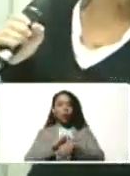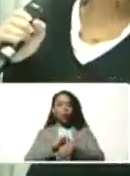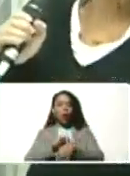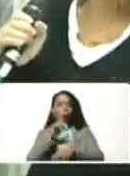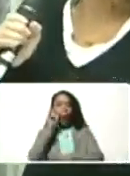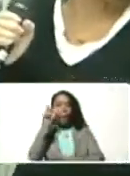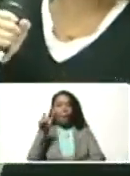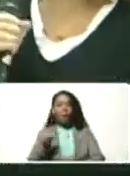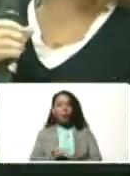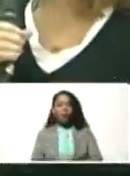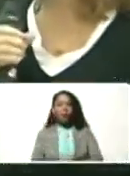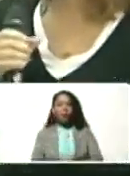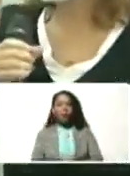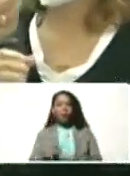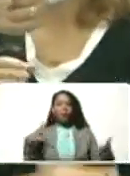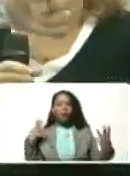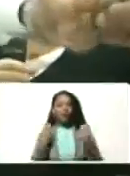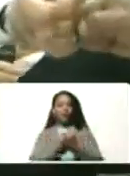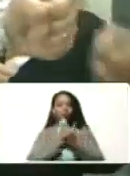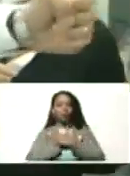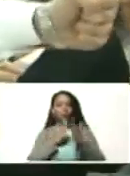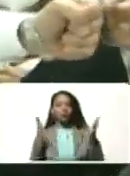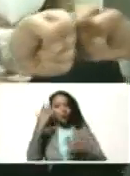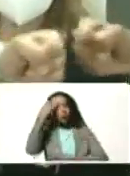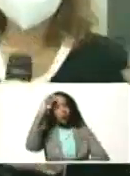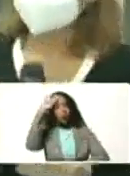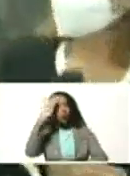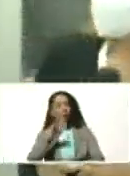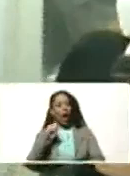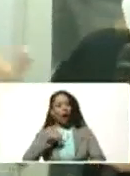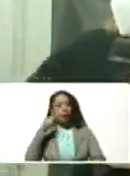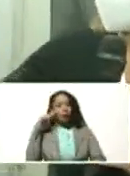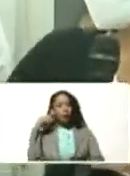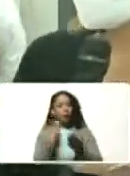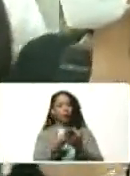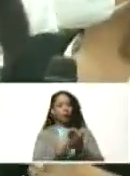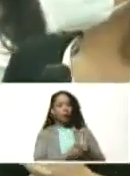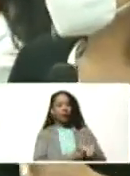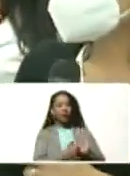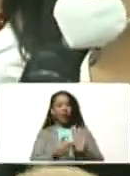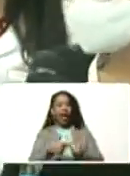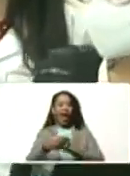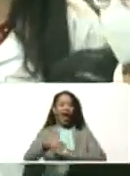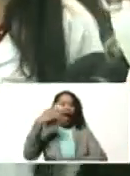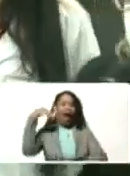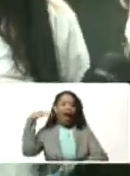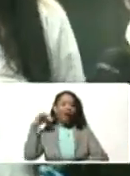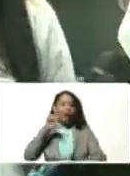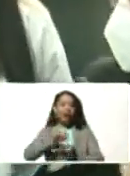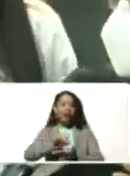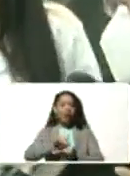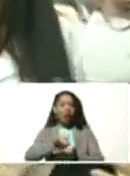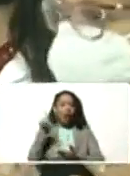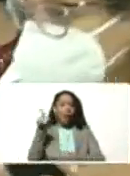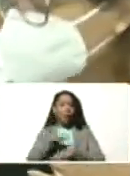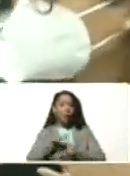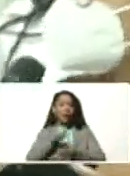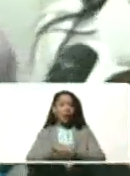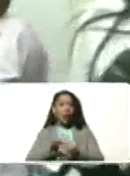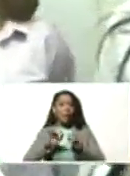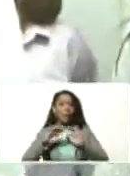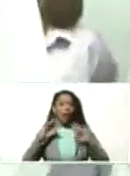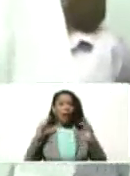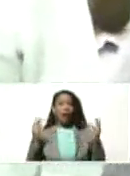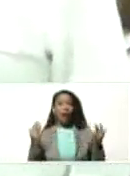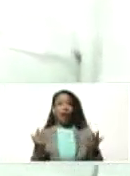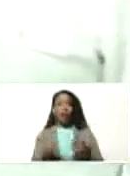y Douglas, colaboradores cubanos. Aquí mostramos un poco cómo estaba antes el centro, que había pasado por la pandemia. Fue